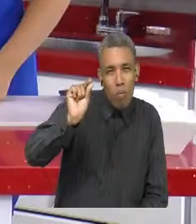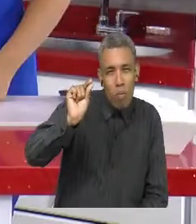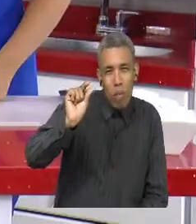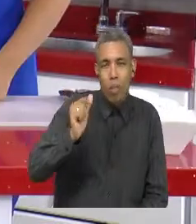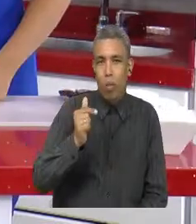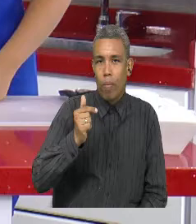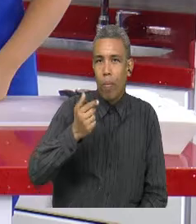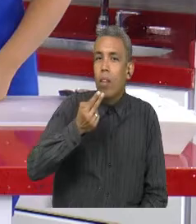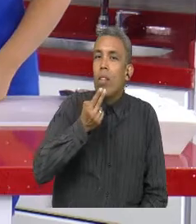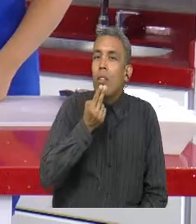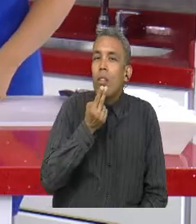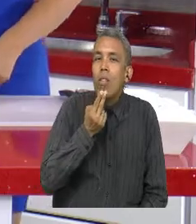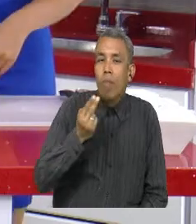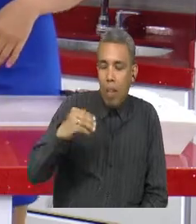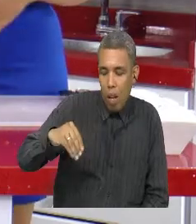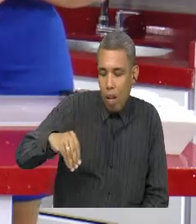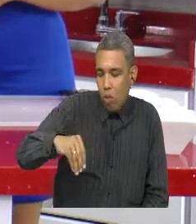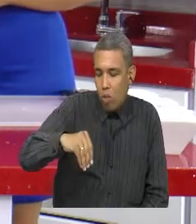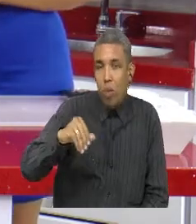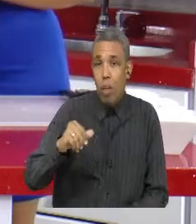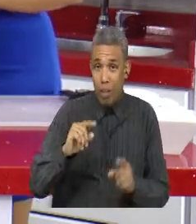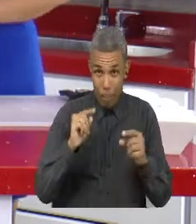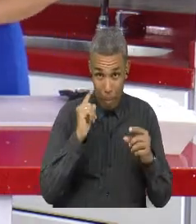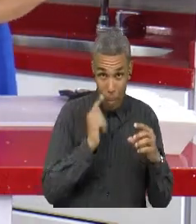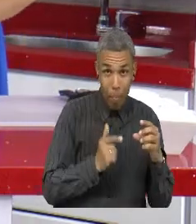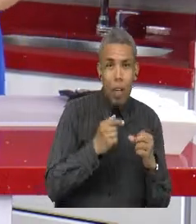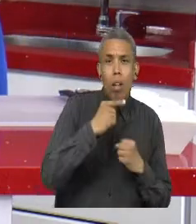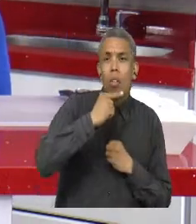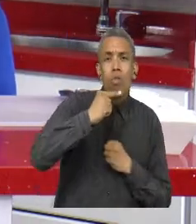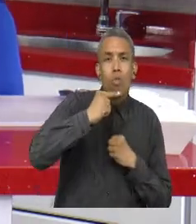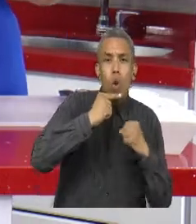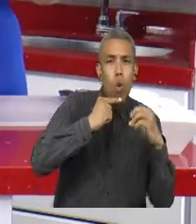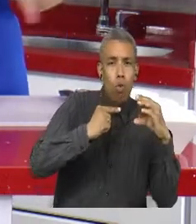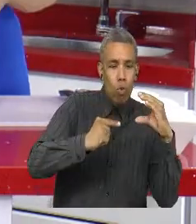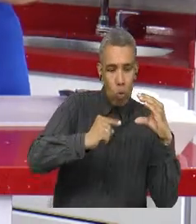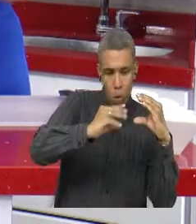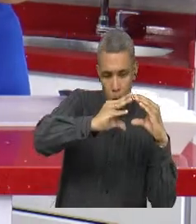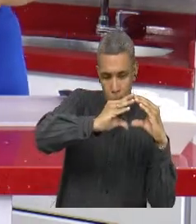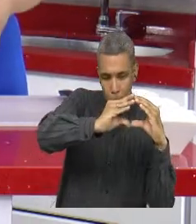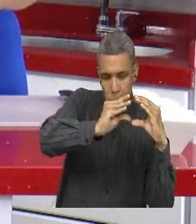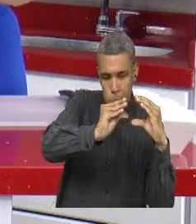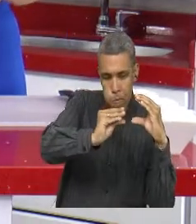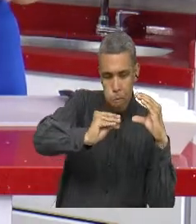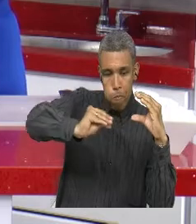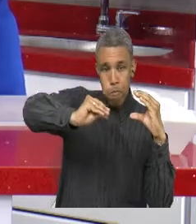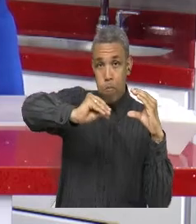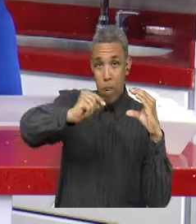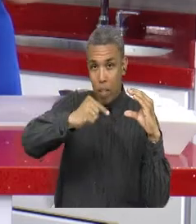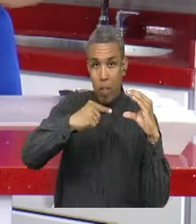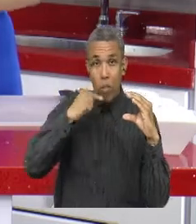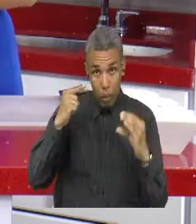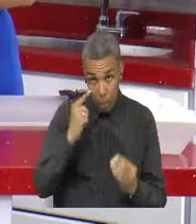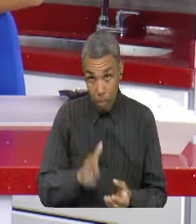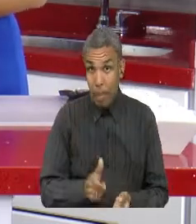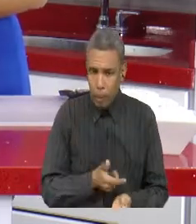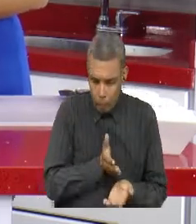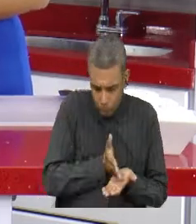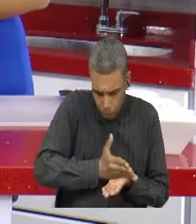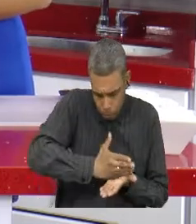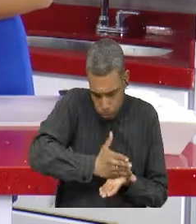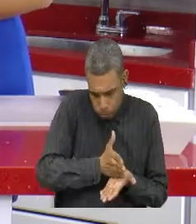pimentón. Y la idea es llevarlo a reducción con naranja. ¿Vieron ustedes? Yo nunca había visto que el mango también se sofriera ahí también. Sí,